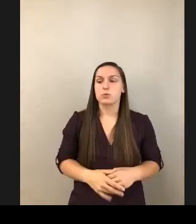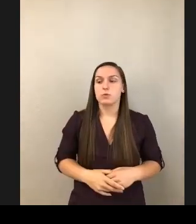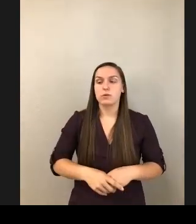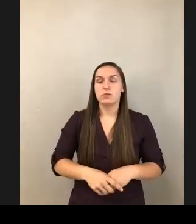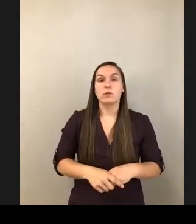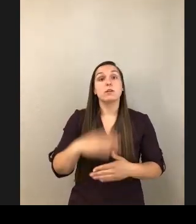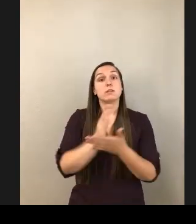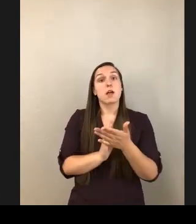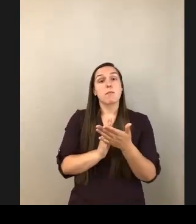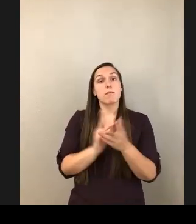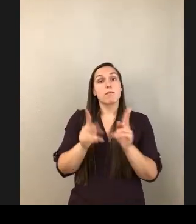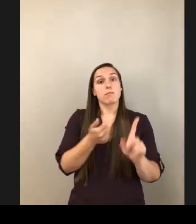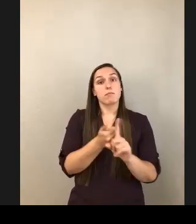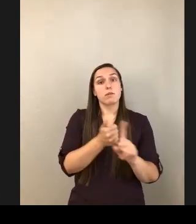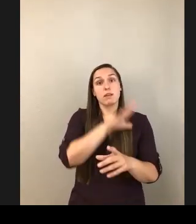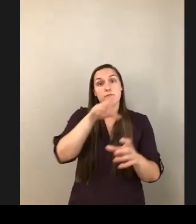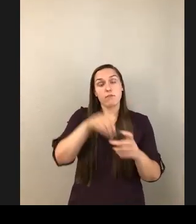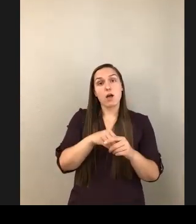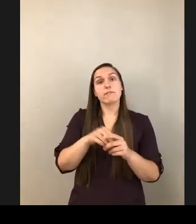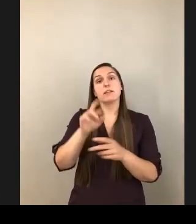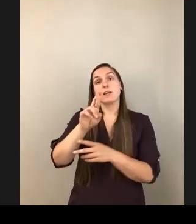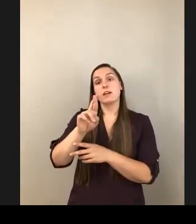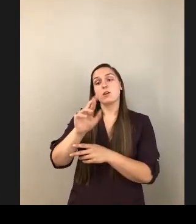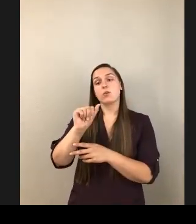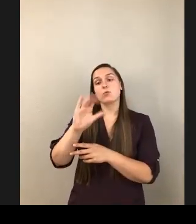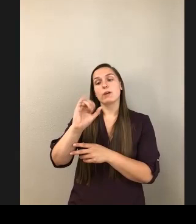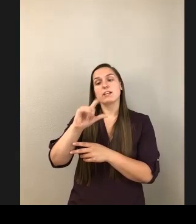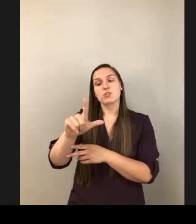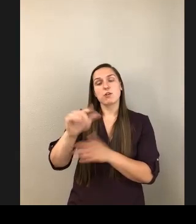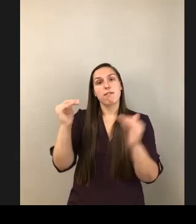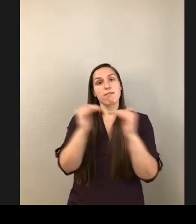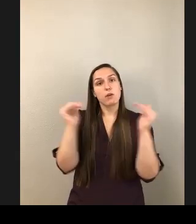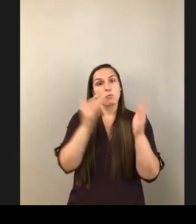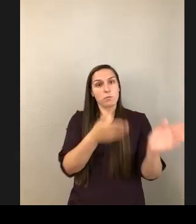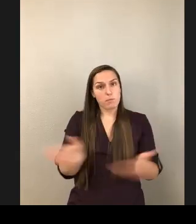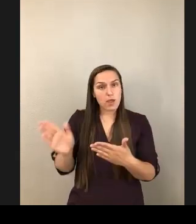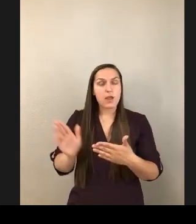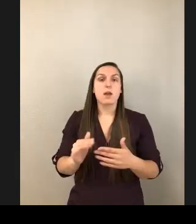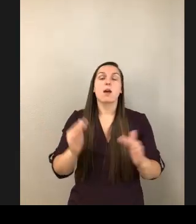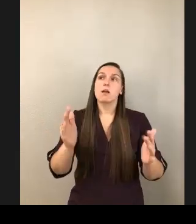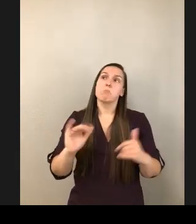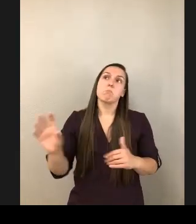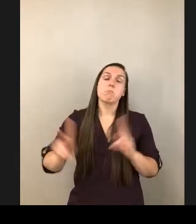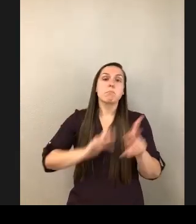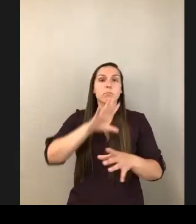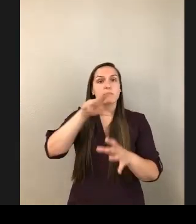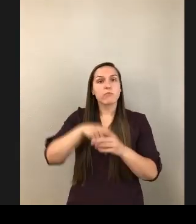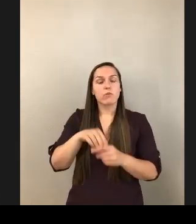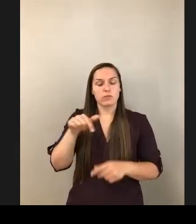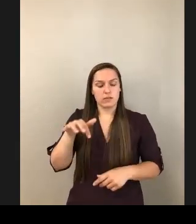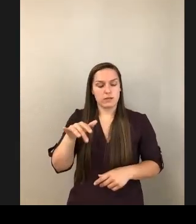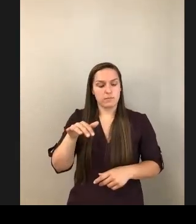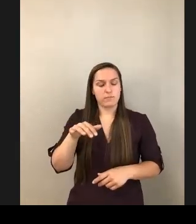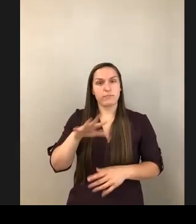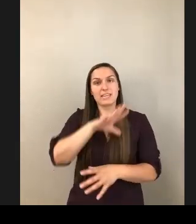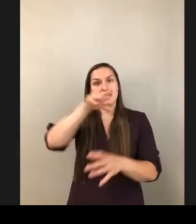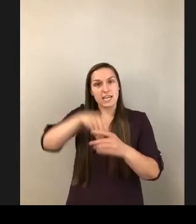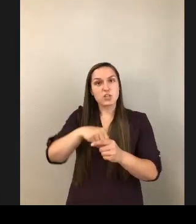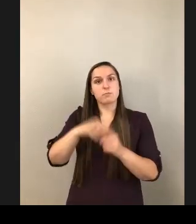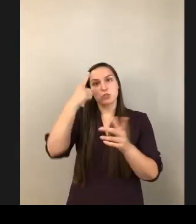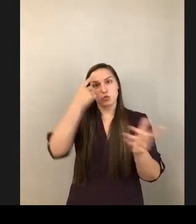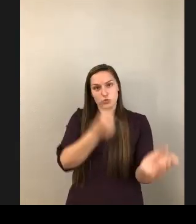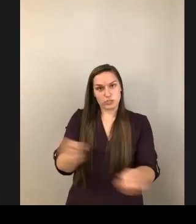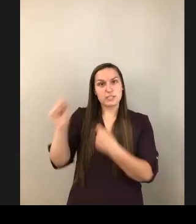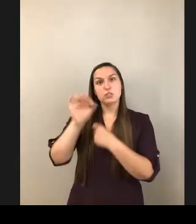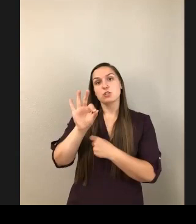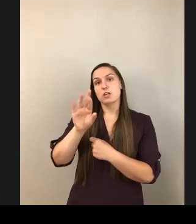comunitario, miembros que ya han participado en el plan de equidad de Boulder, otras personas que ya estuvieron involucrados en